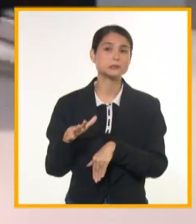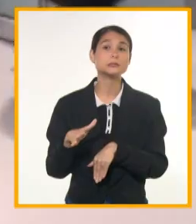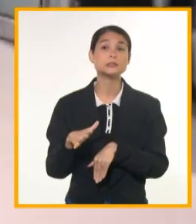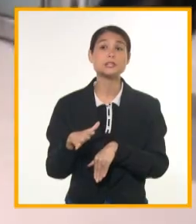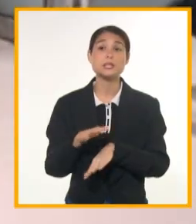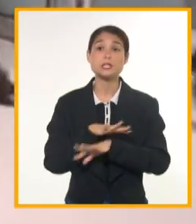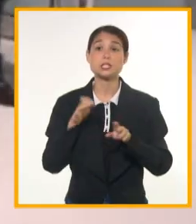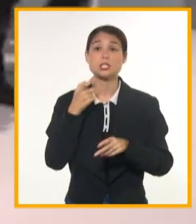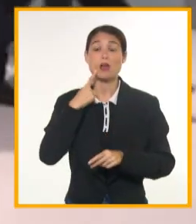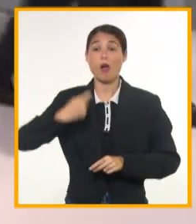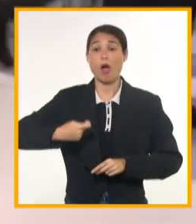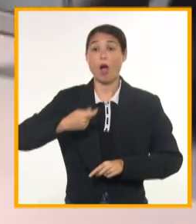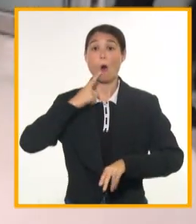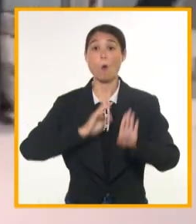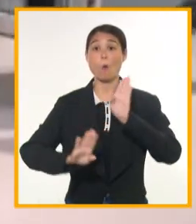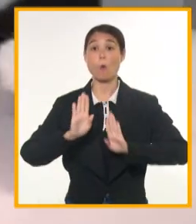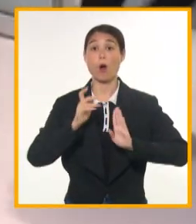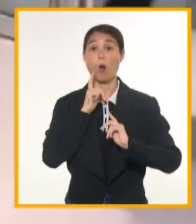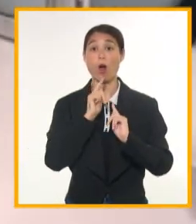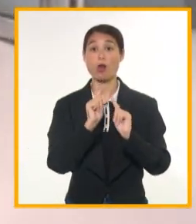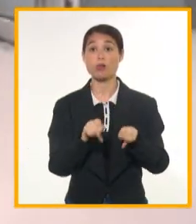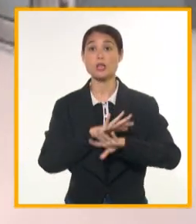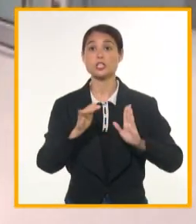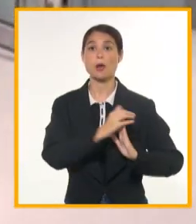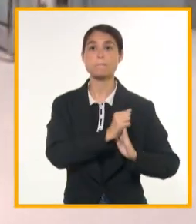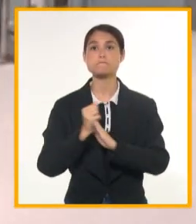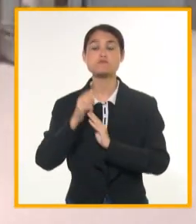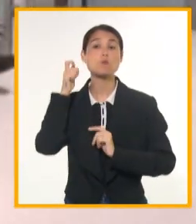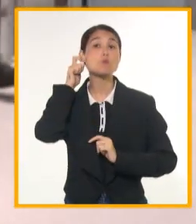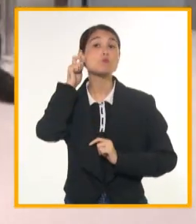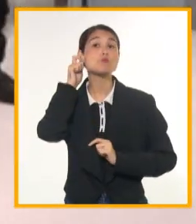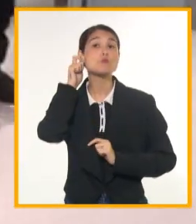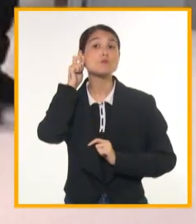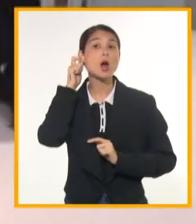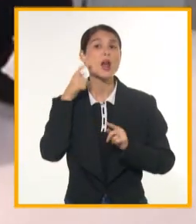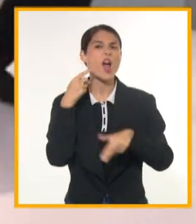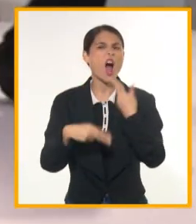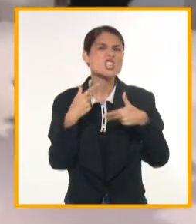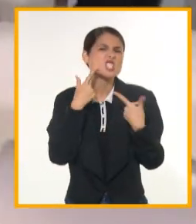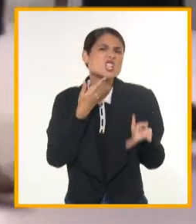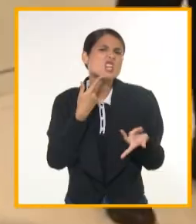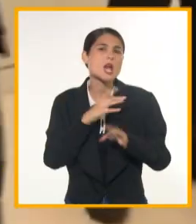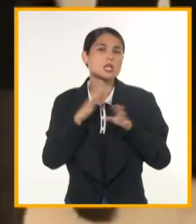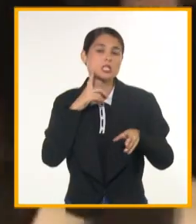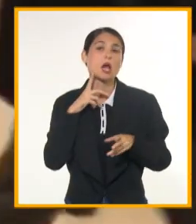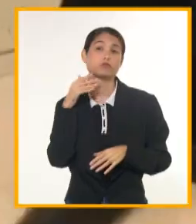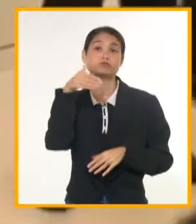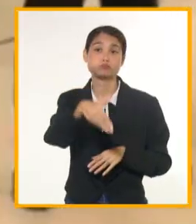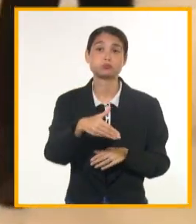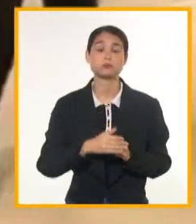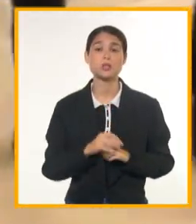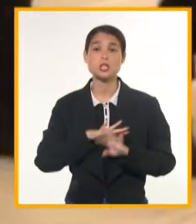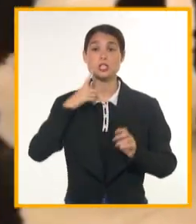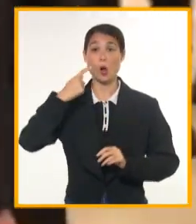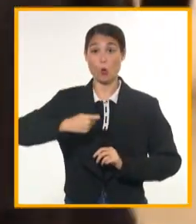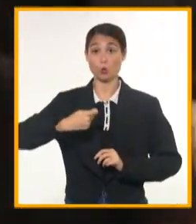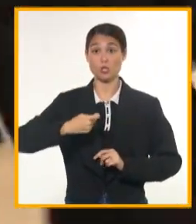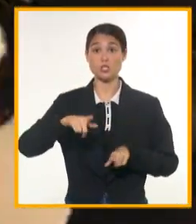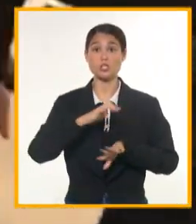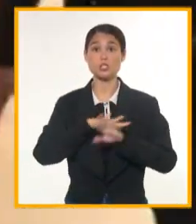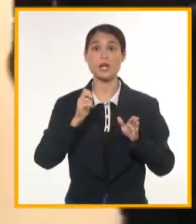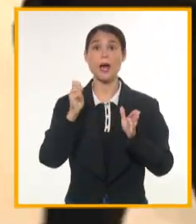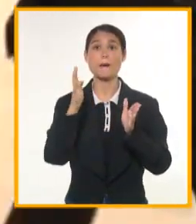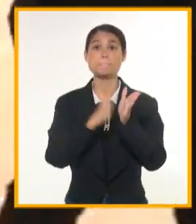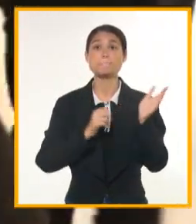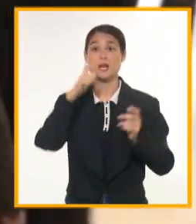el abogado de Le Pen, la líder ultraderechista recurrirá a la condena. La justicia procesó entre septiembre y